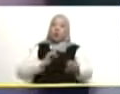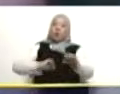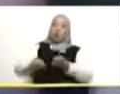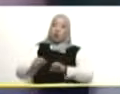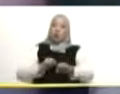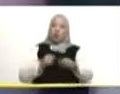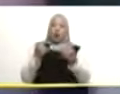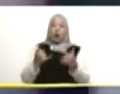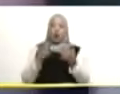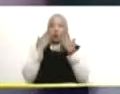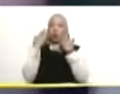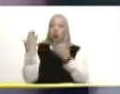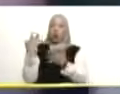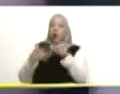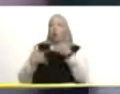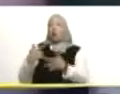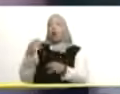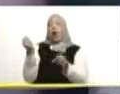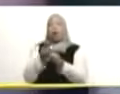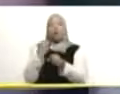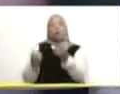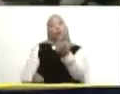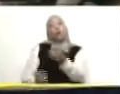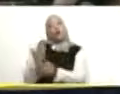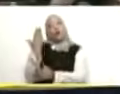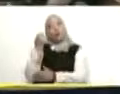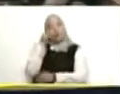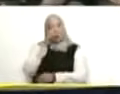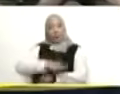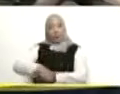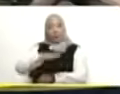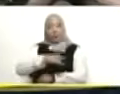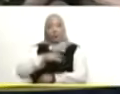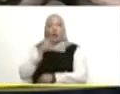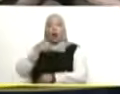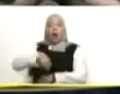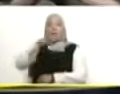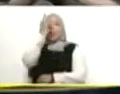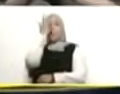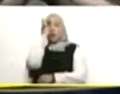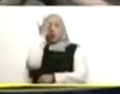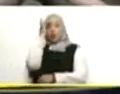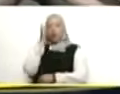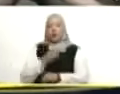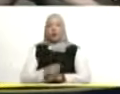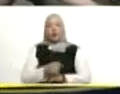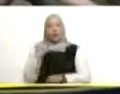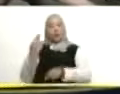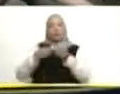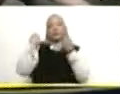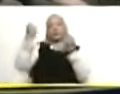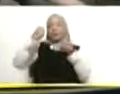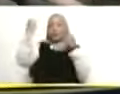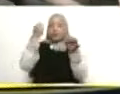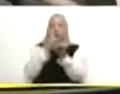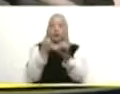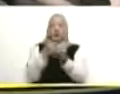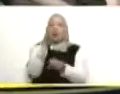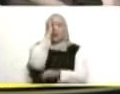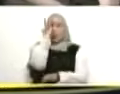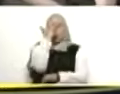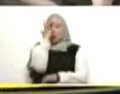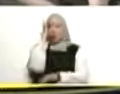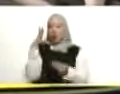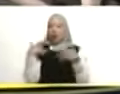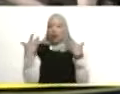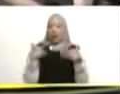a través de esta herramienta fundamental. Y en este febrero rebelde, en este febrero de carnaval, de alegría